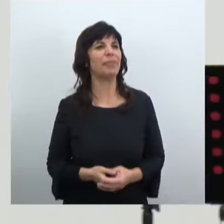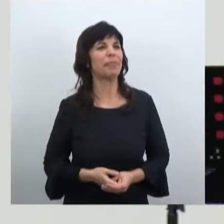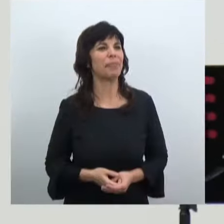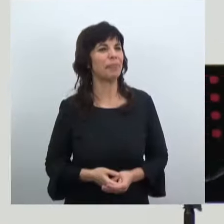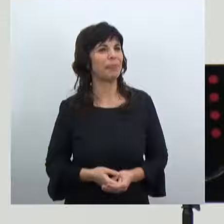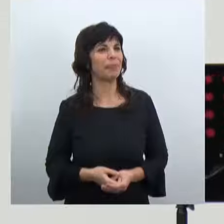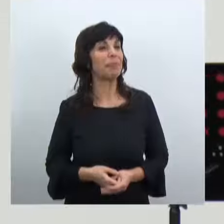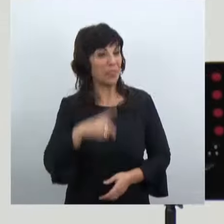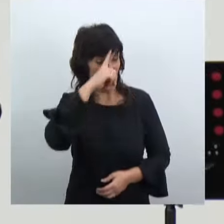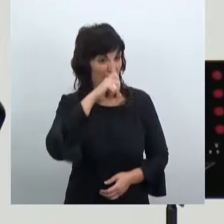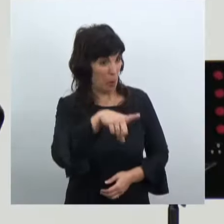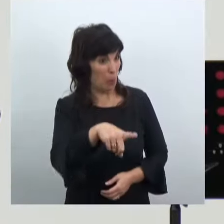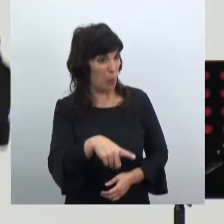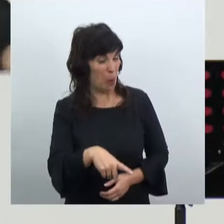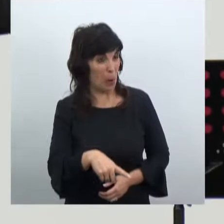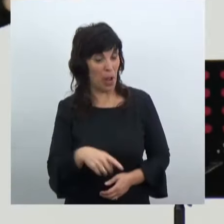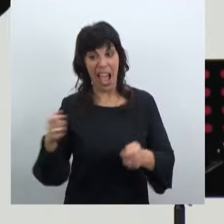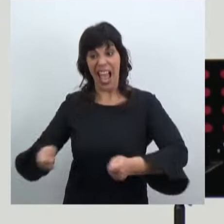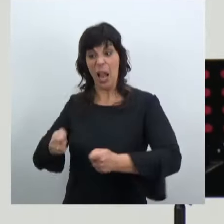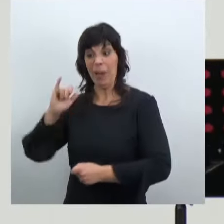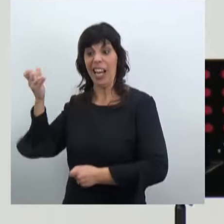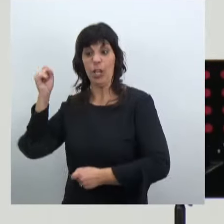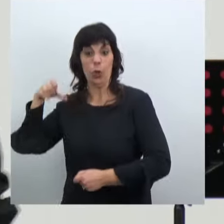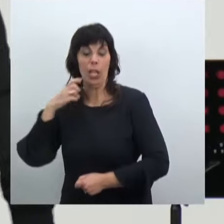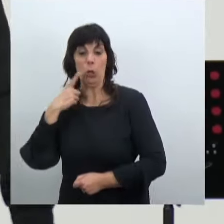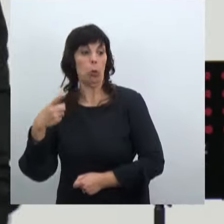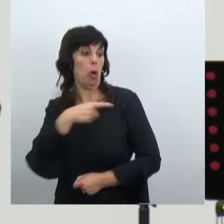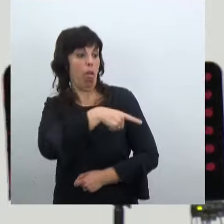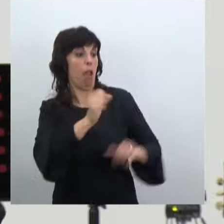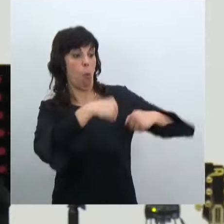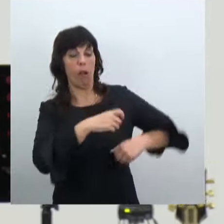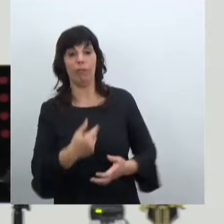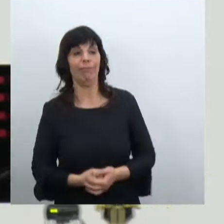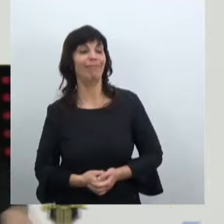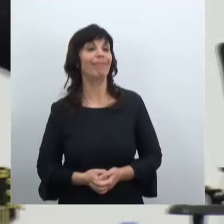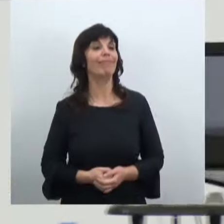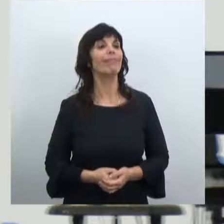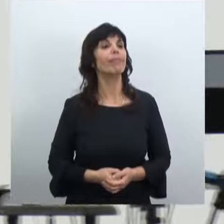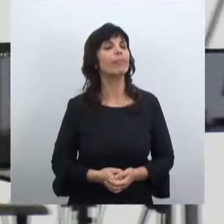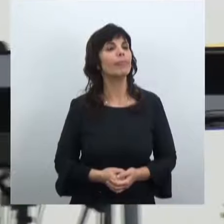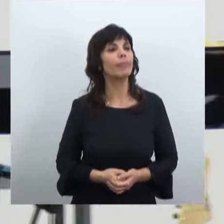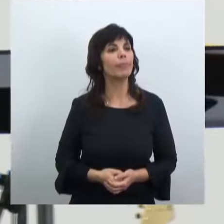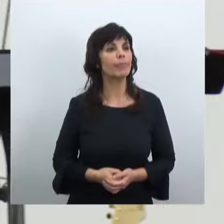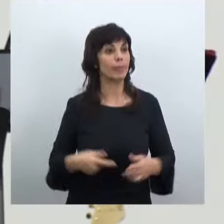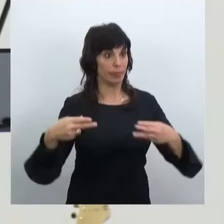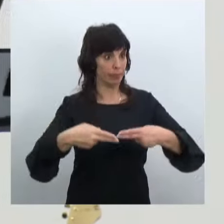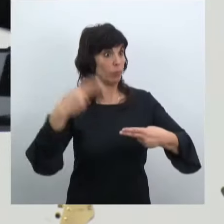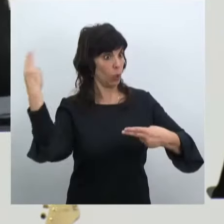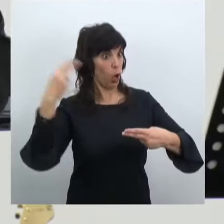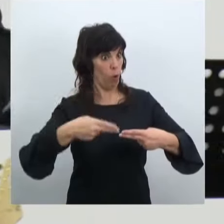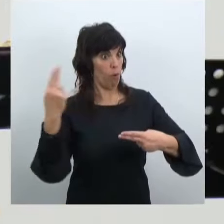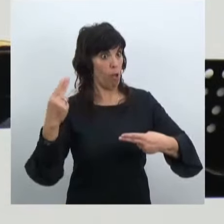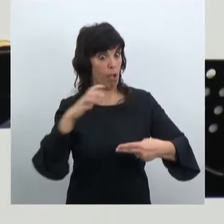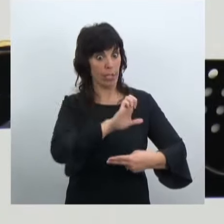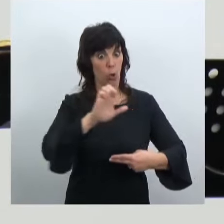¿Te acuerdas, Carlos? Joe Rosa dice, yo estoy de acuerdo con el pastor Juan Cano. Cuando fuimos a la frontera de los